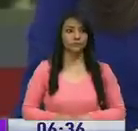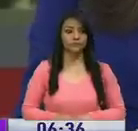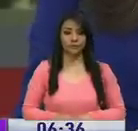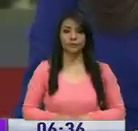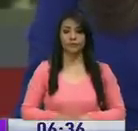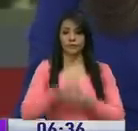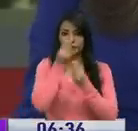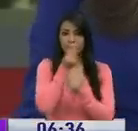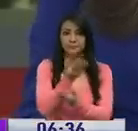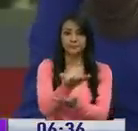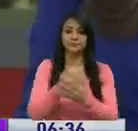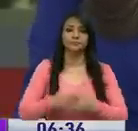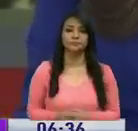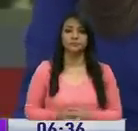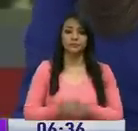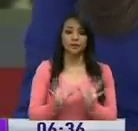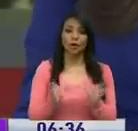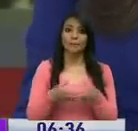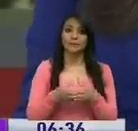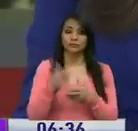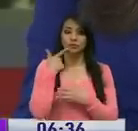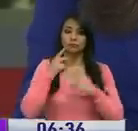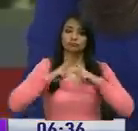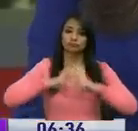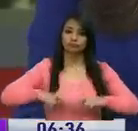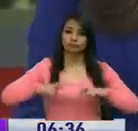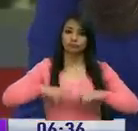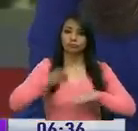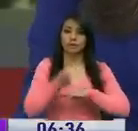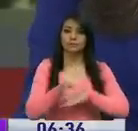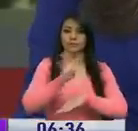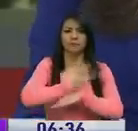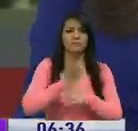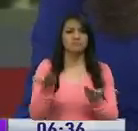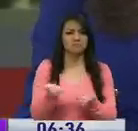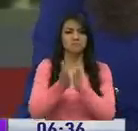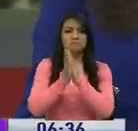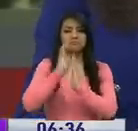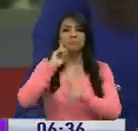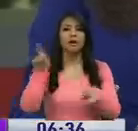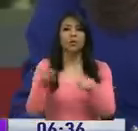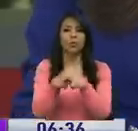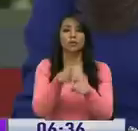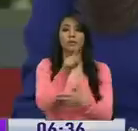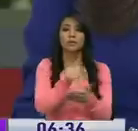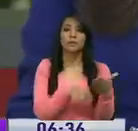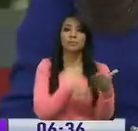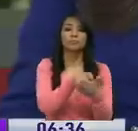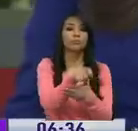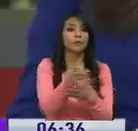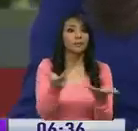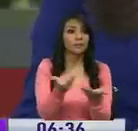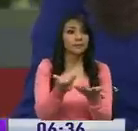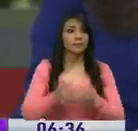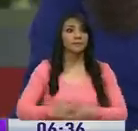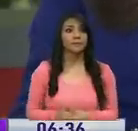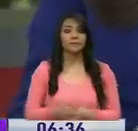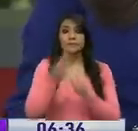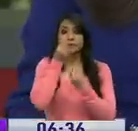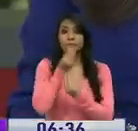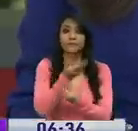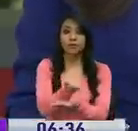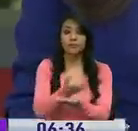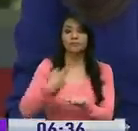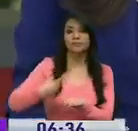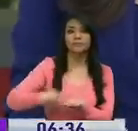les contamos que la comisión de fiscalización de la asamblea Busca un acuerdo para aprobar precisamente el informe final de